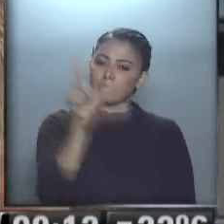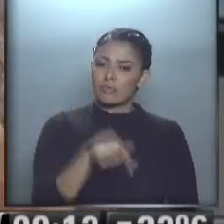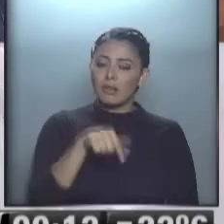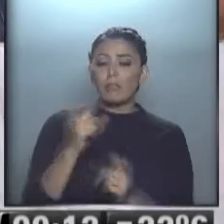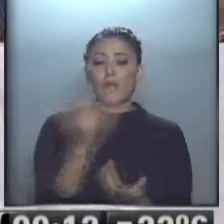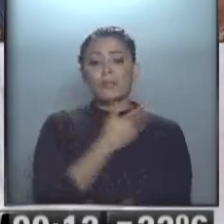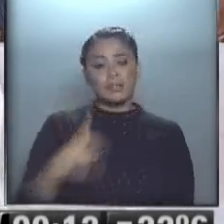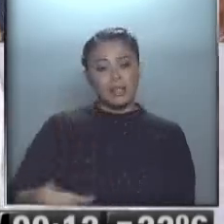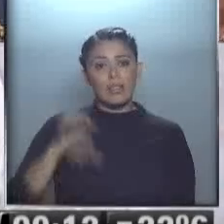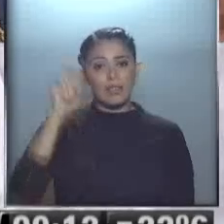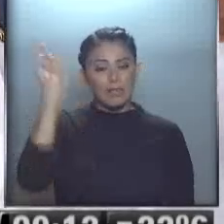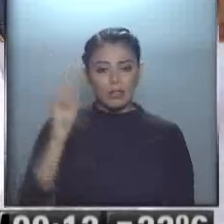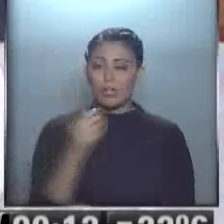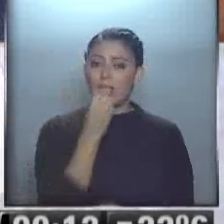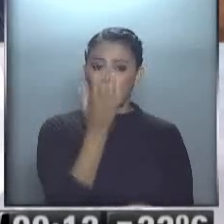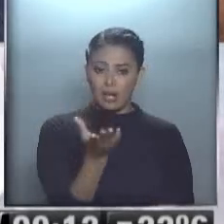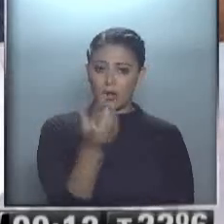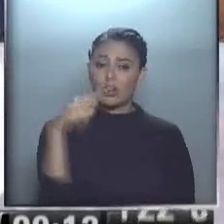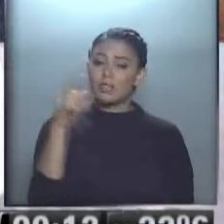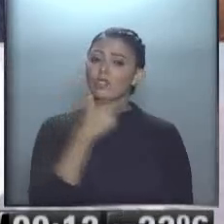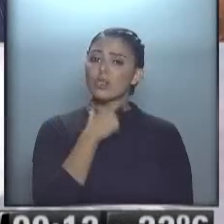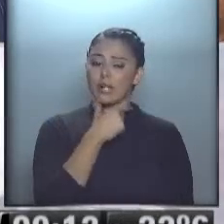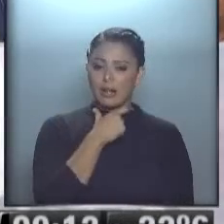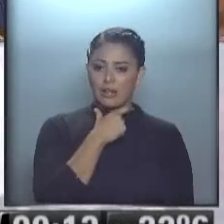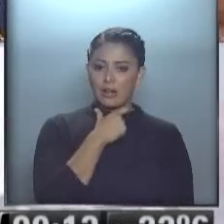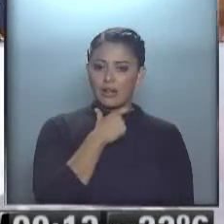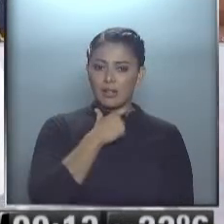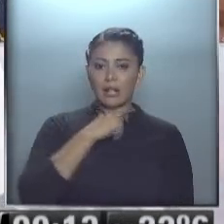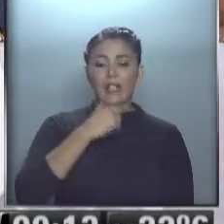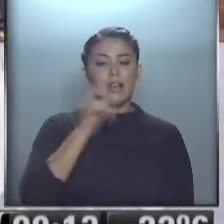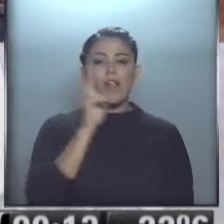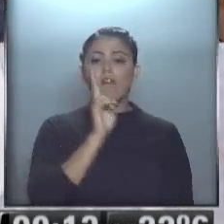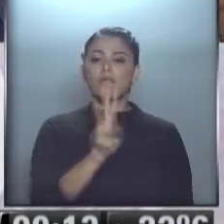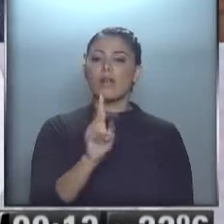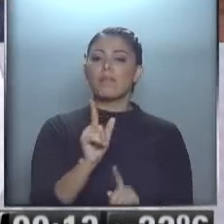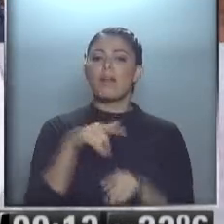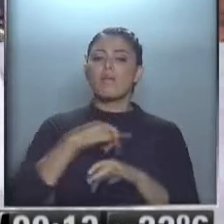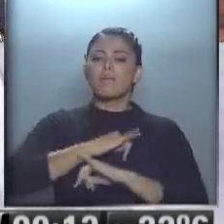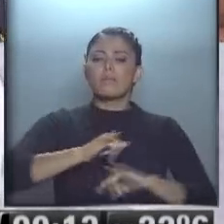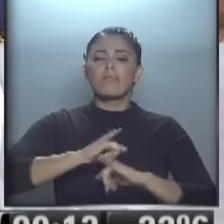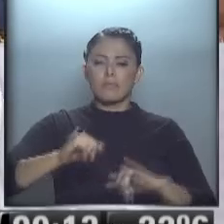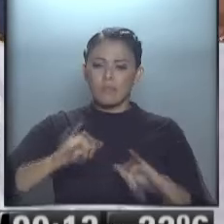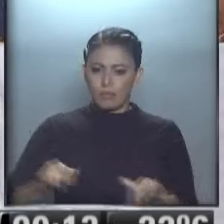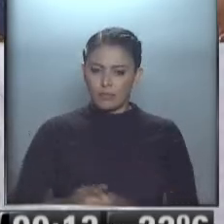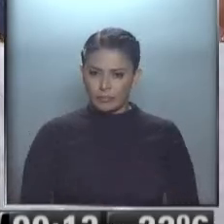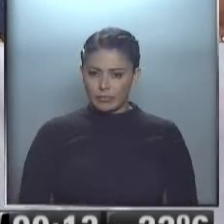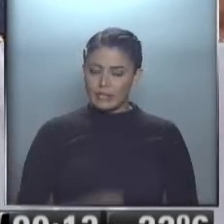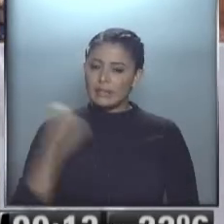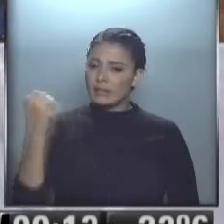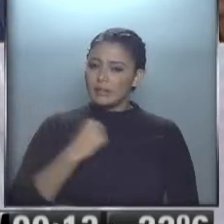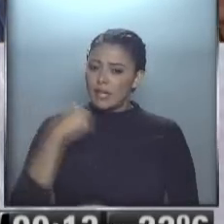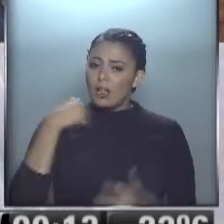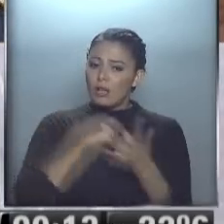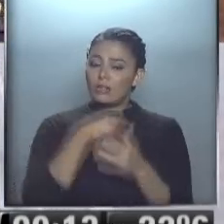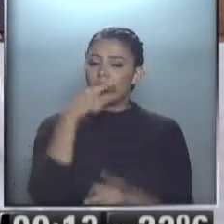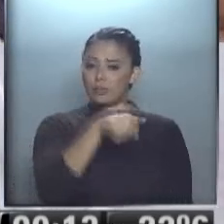venezolano ha declarado que quisieran ver quisieran ver e en esta campaña eh de desestabilización y